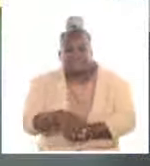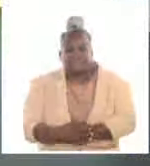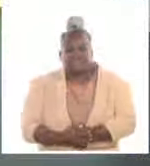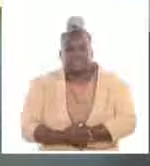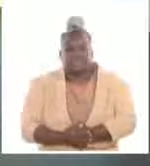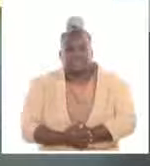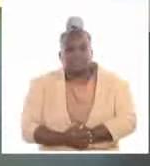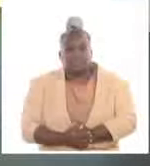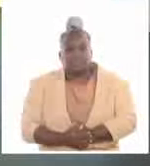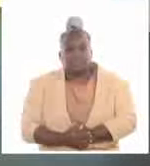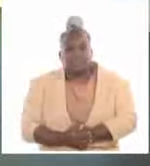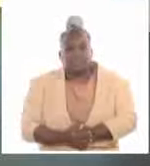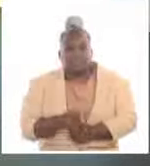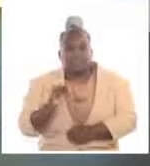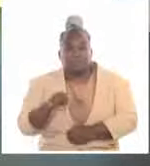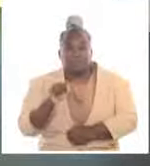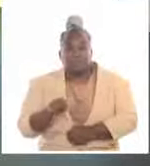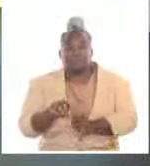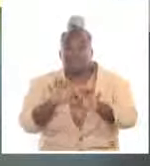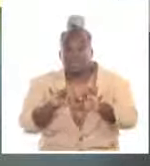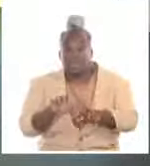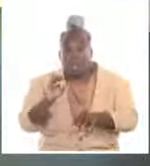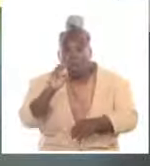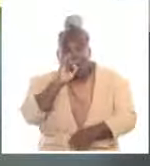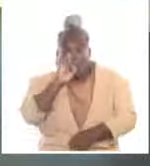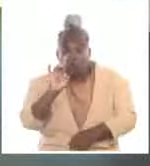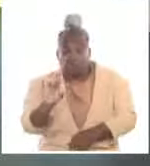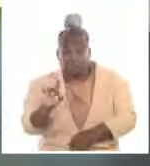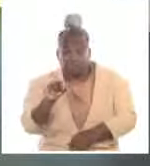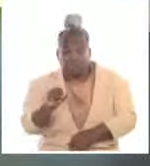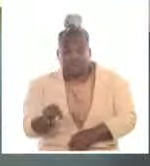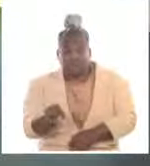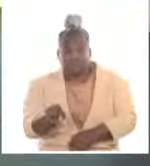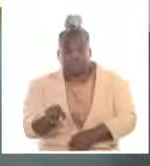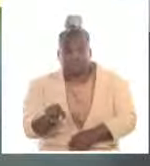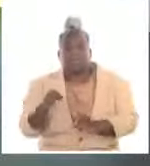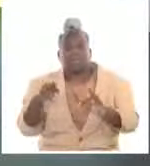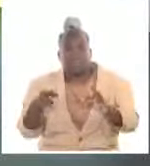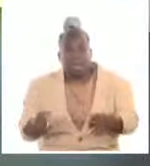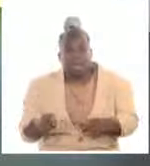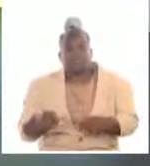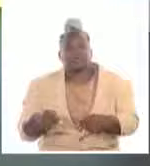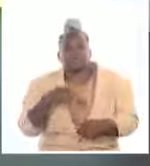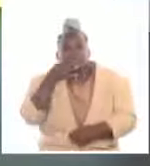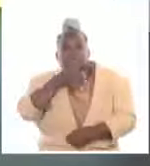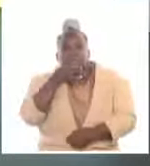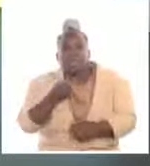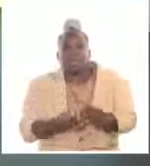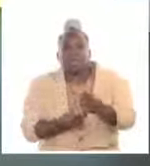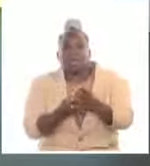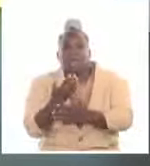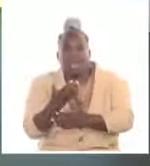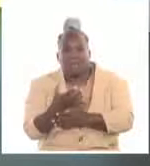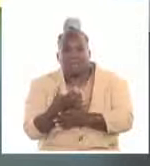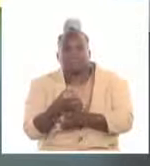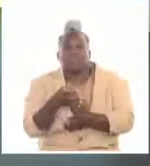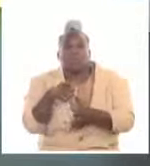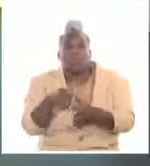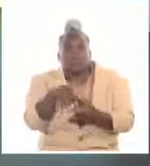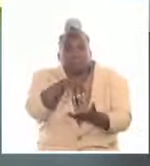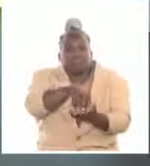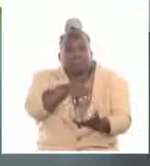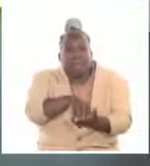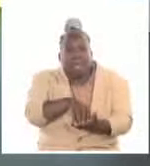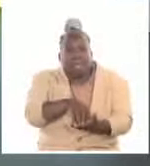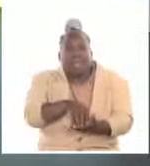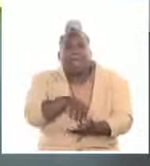Y en este tema, el secretario general de Naciones Unidas, Antonio Guterres, renovó su llamado a la creación de un Estado palestino en los territorios